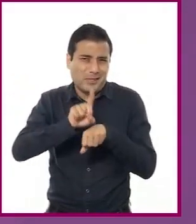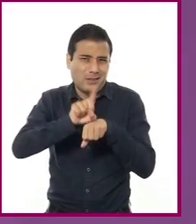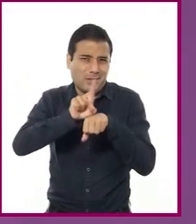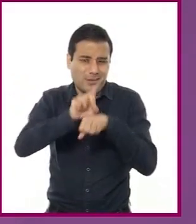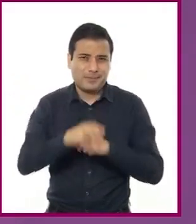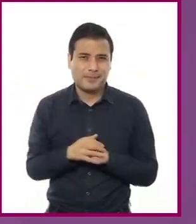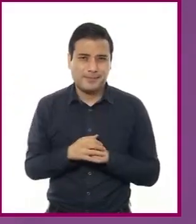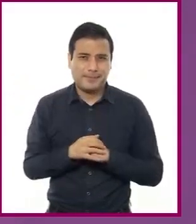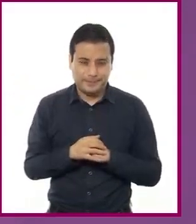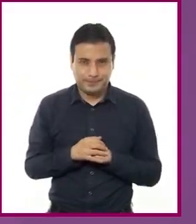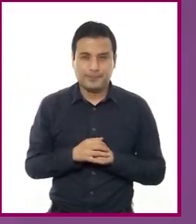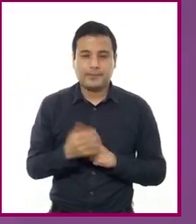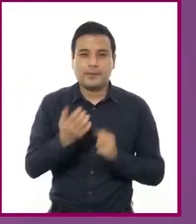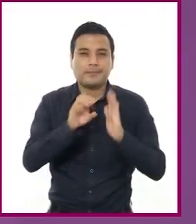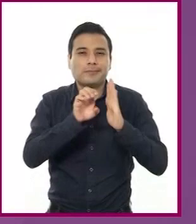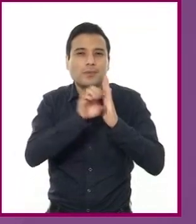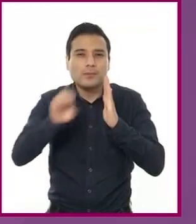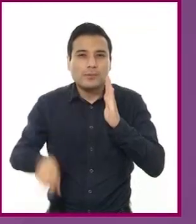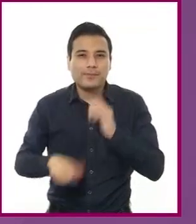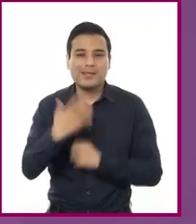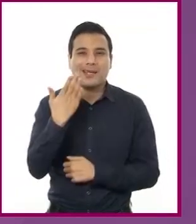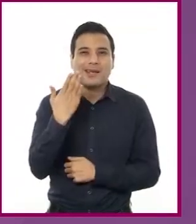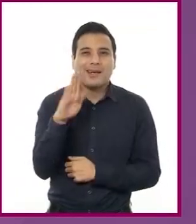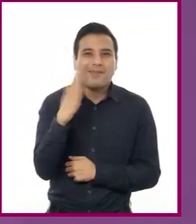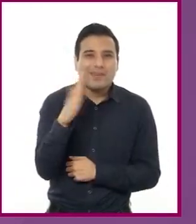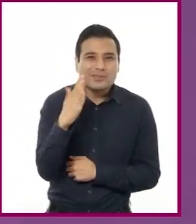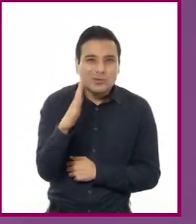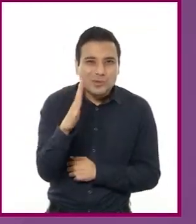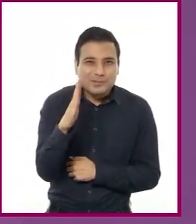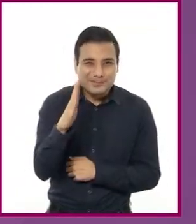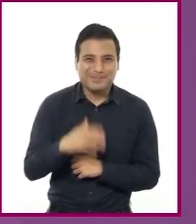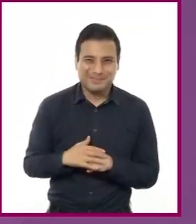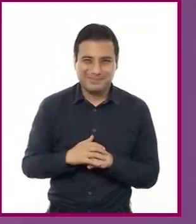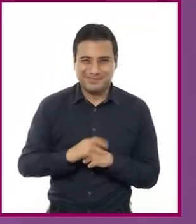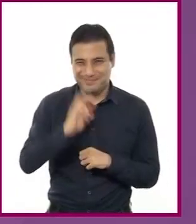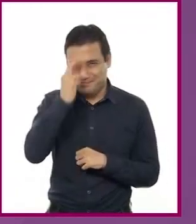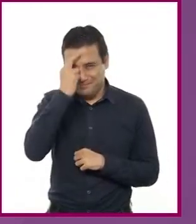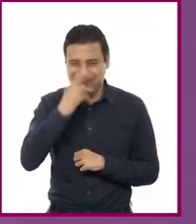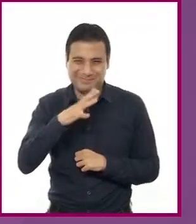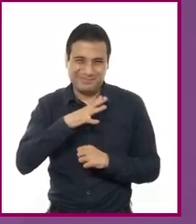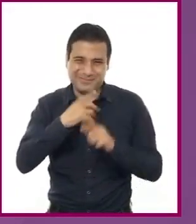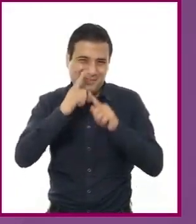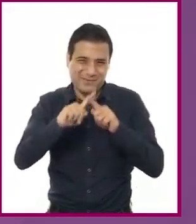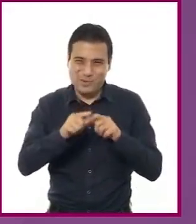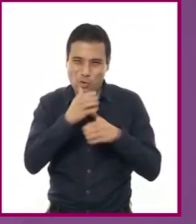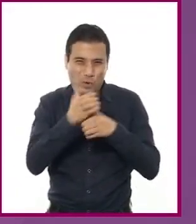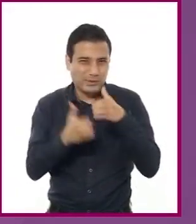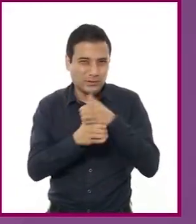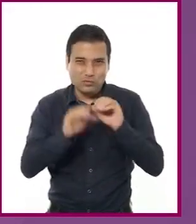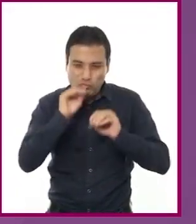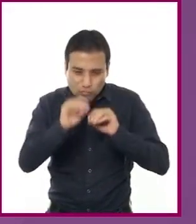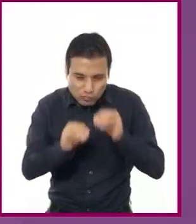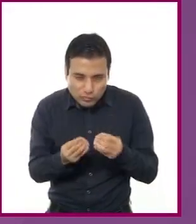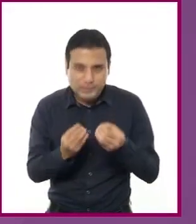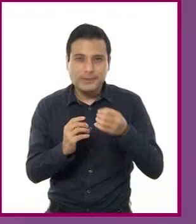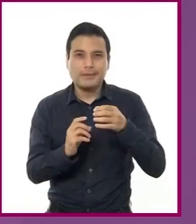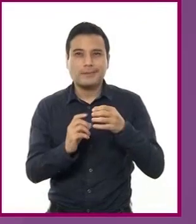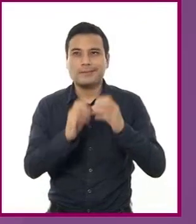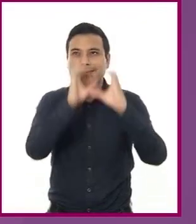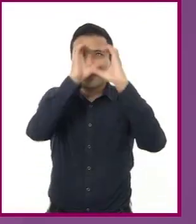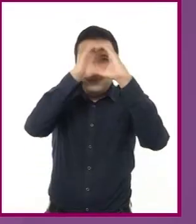reflexión en espejos utilizados para la construcción de un gran número de dispositivos, como los telescopios,